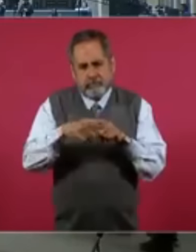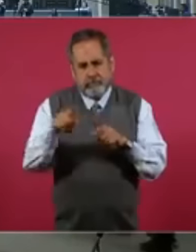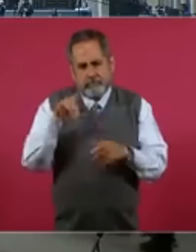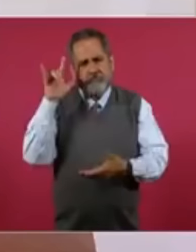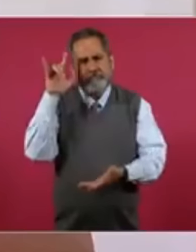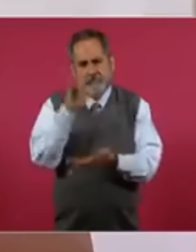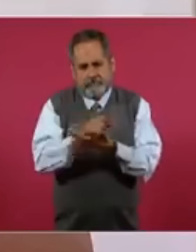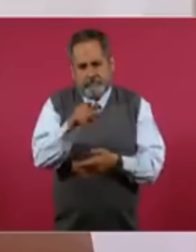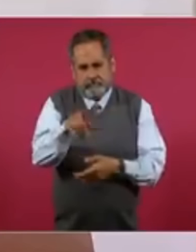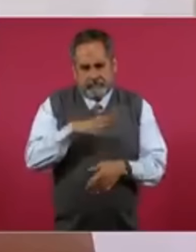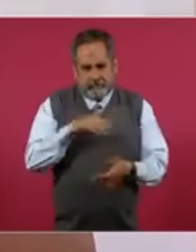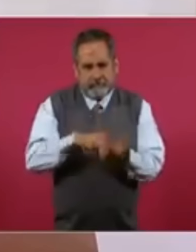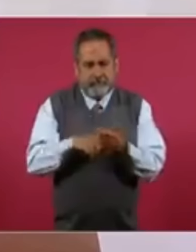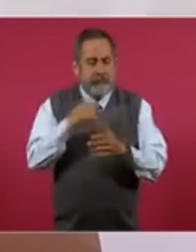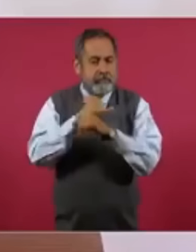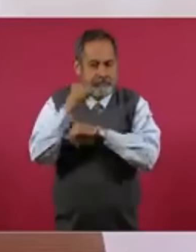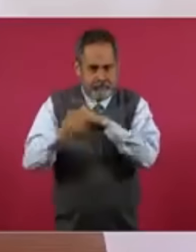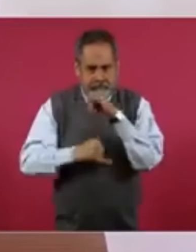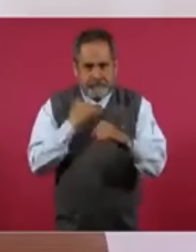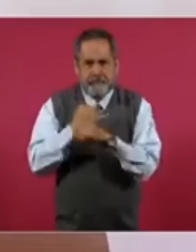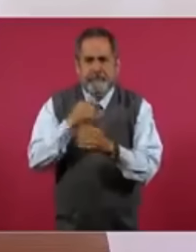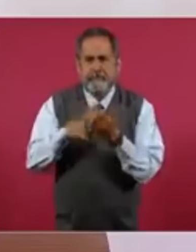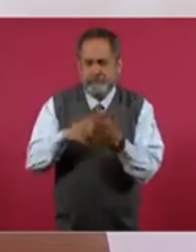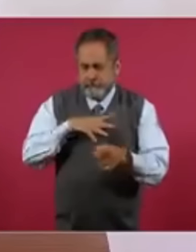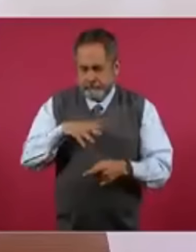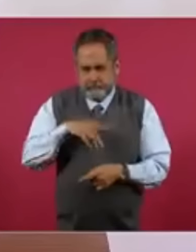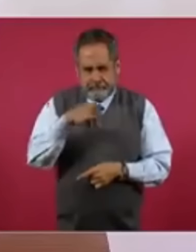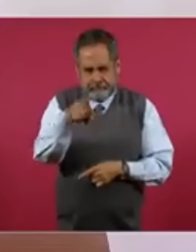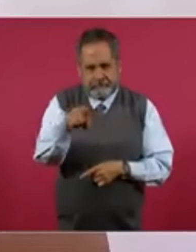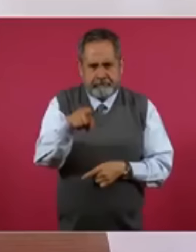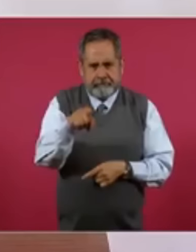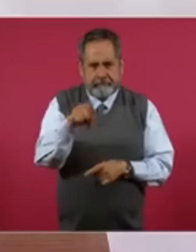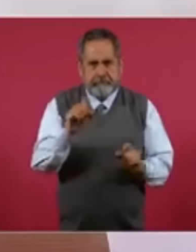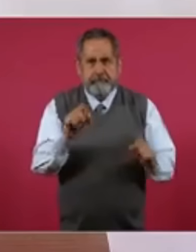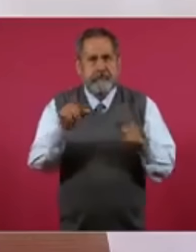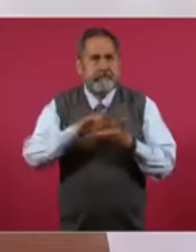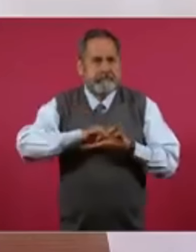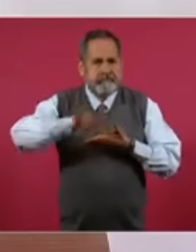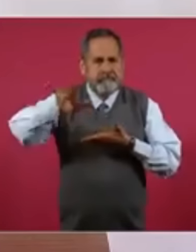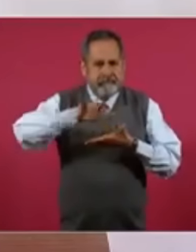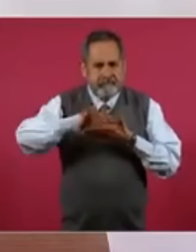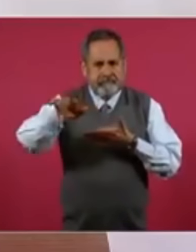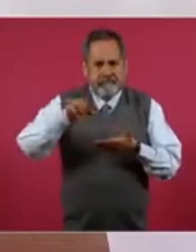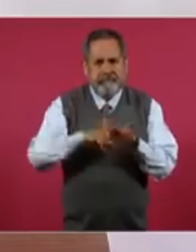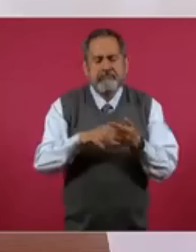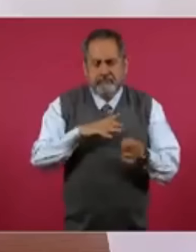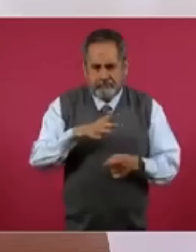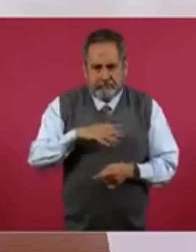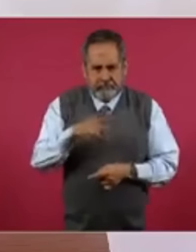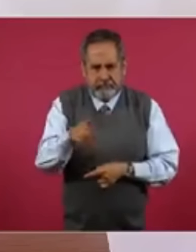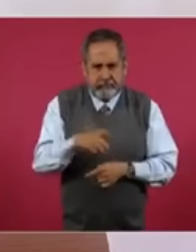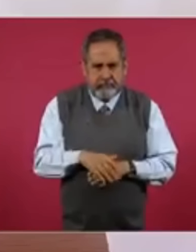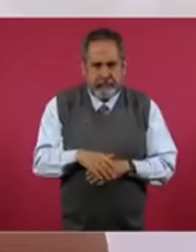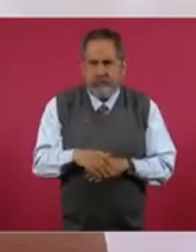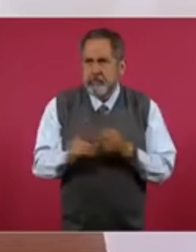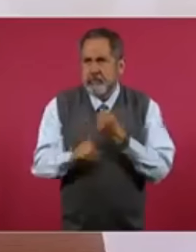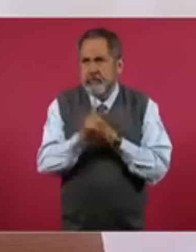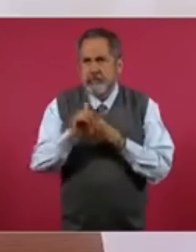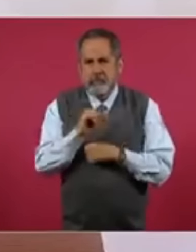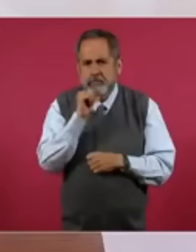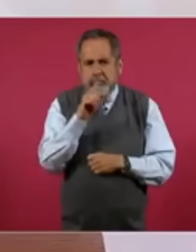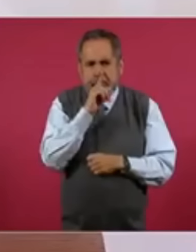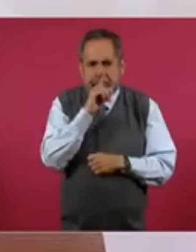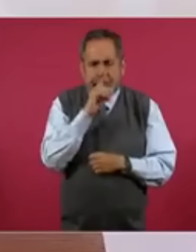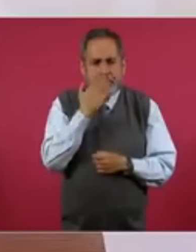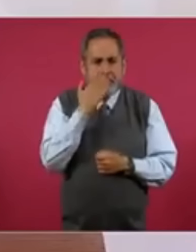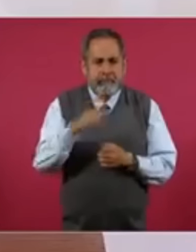todo. Vuelos internacionales. Están saliendo sin mucho problema